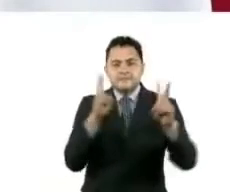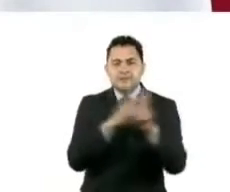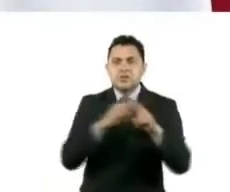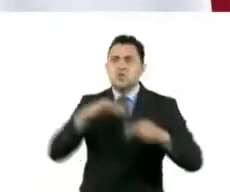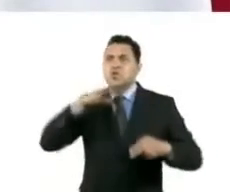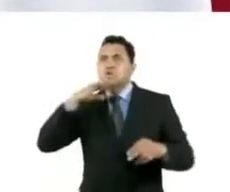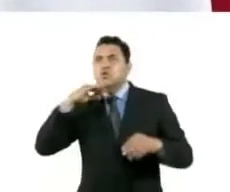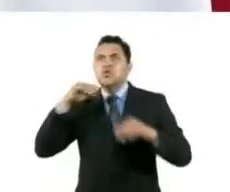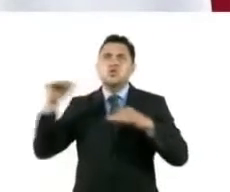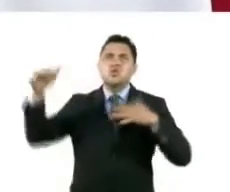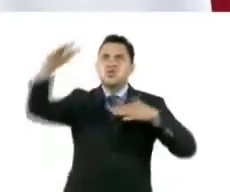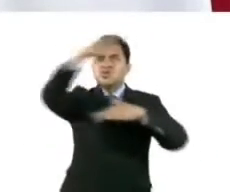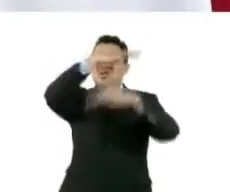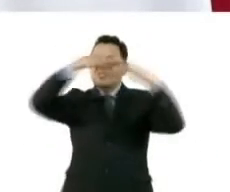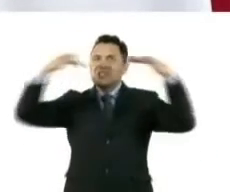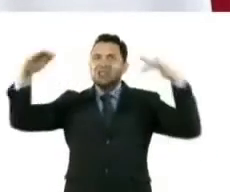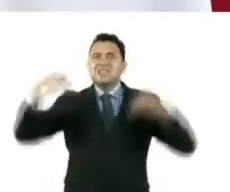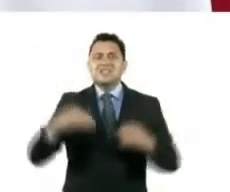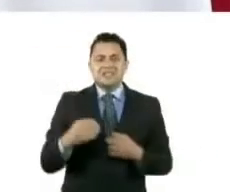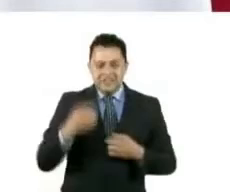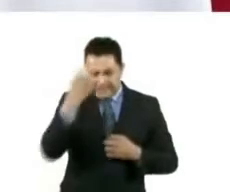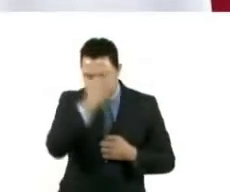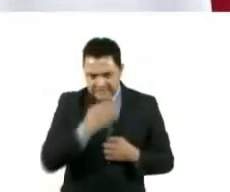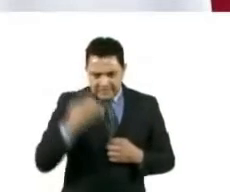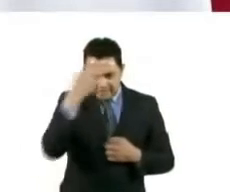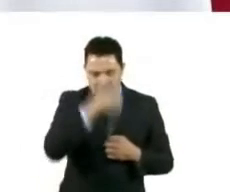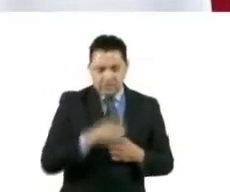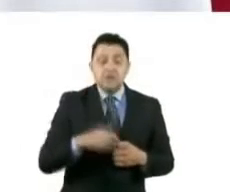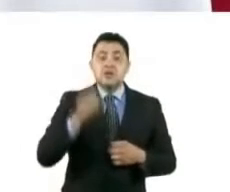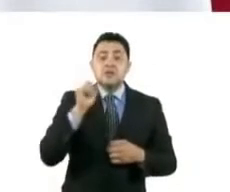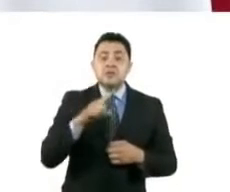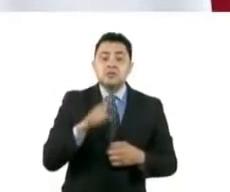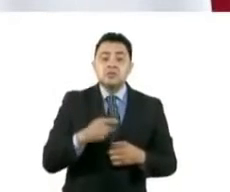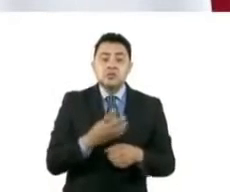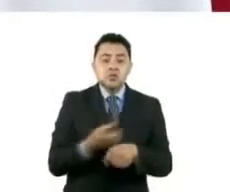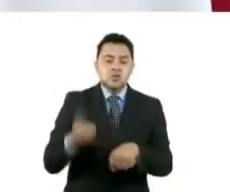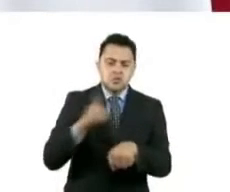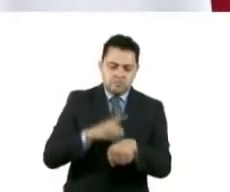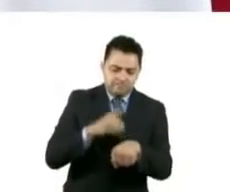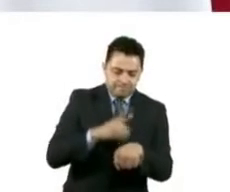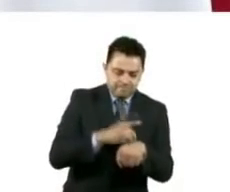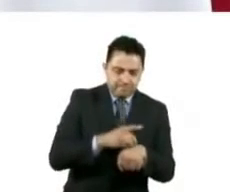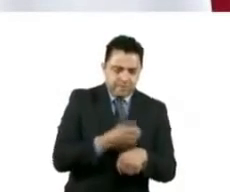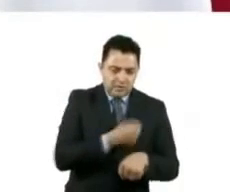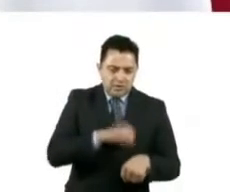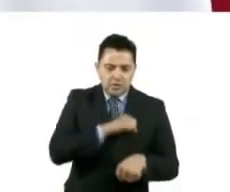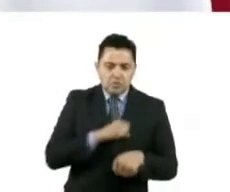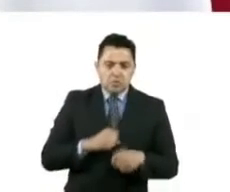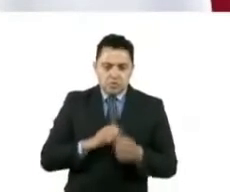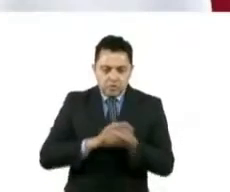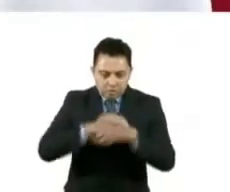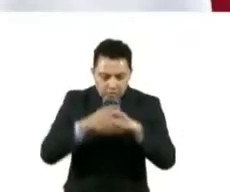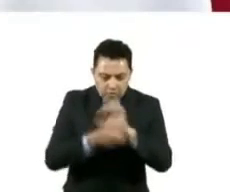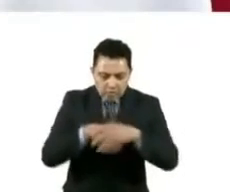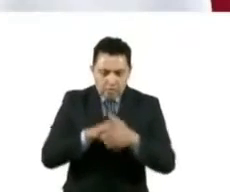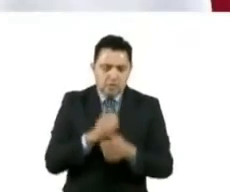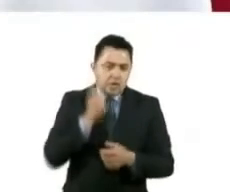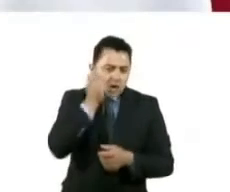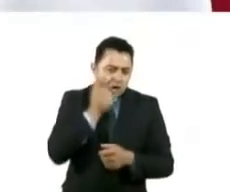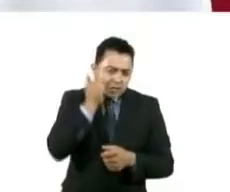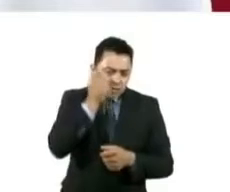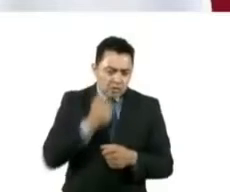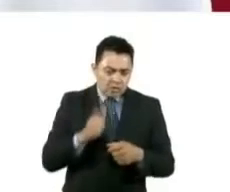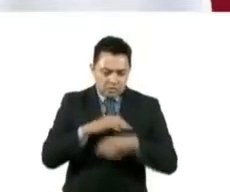con las medidas que ya deben formar parte de nuestro día a día: el lavado de manos, el uso de gel alcohol y también